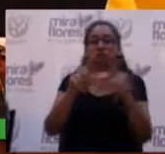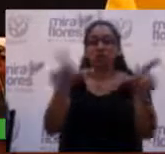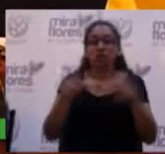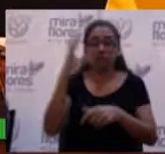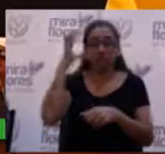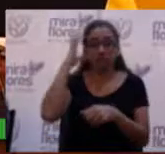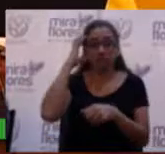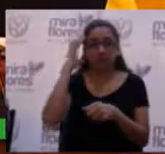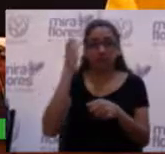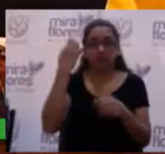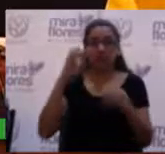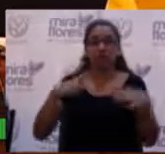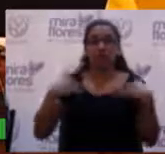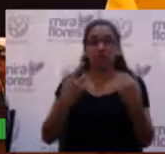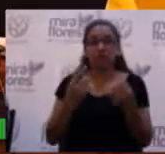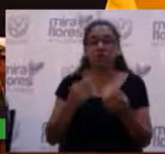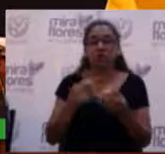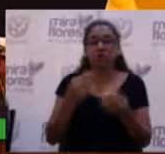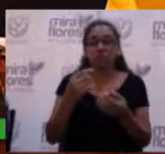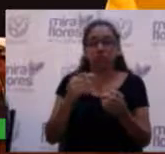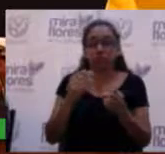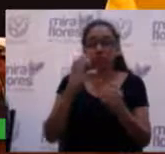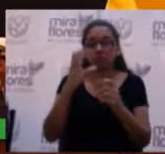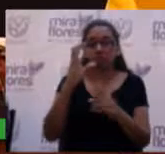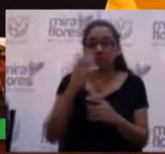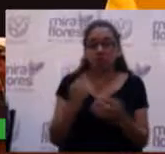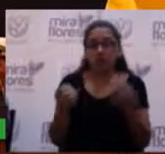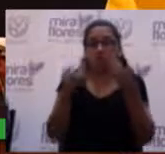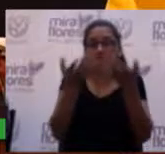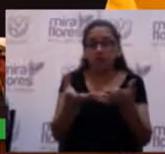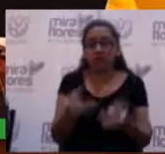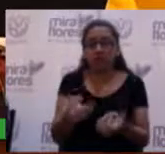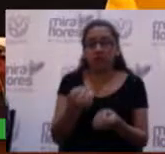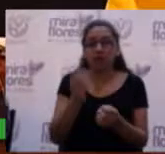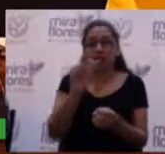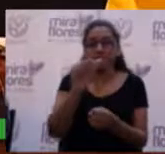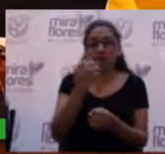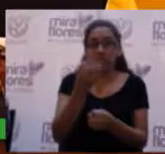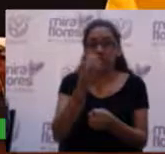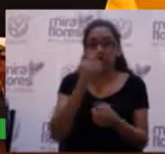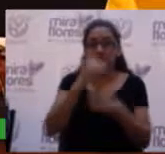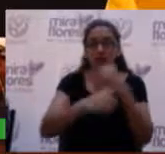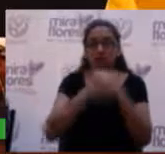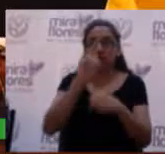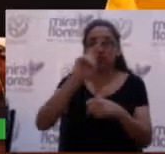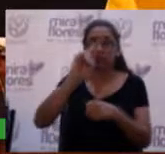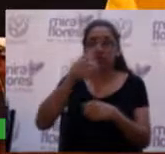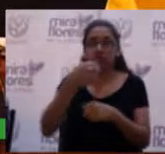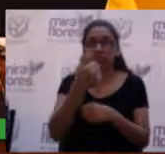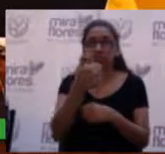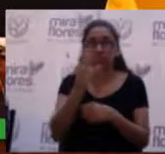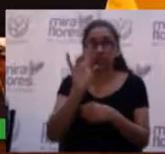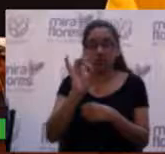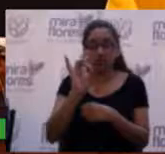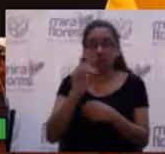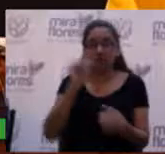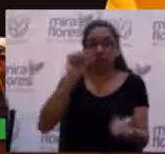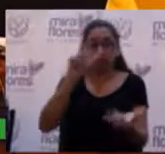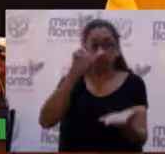Miraflores para la gestión del programa de complementación alimentaria PCA para el año 2018, y autoriza al